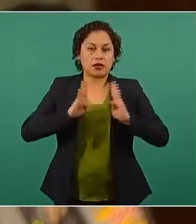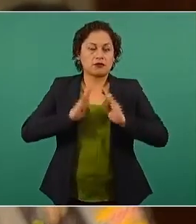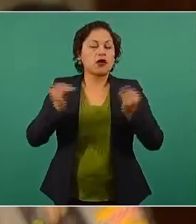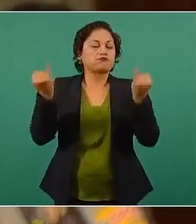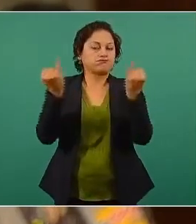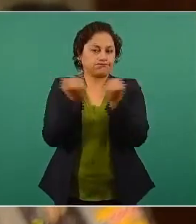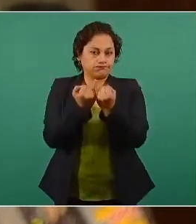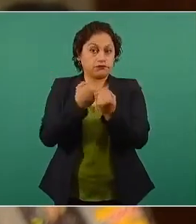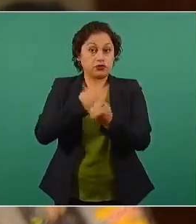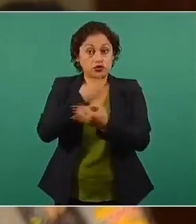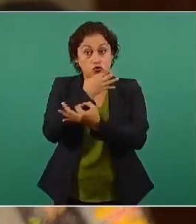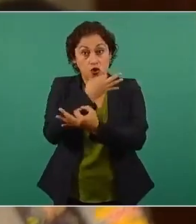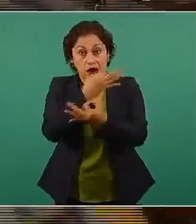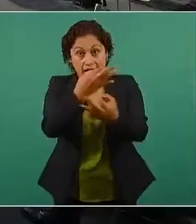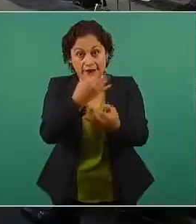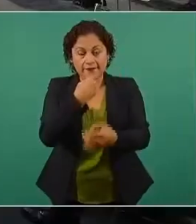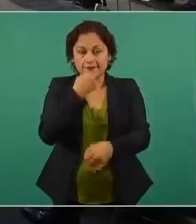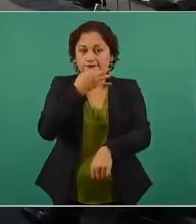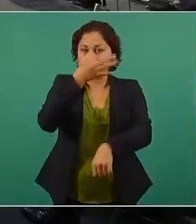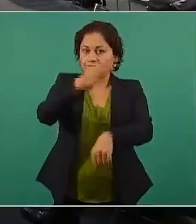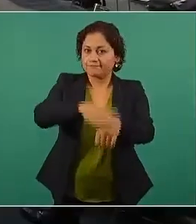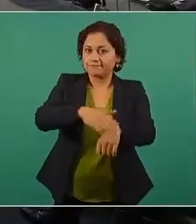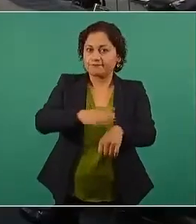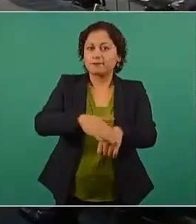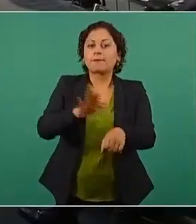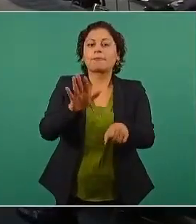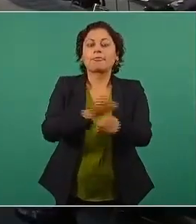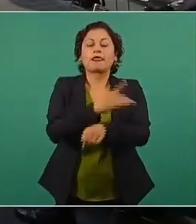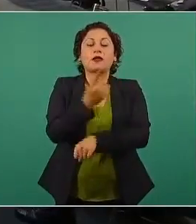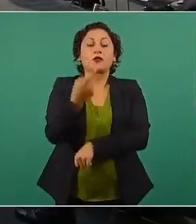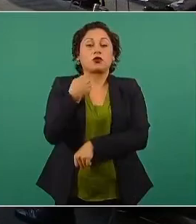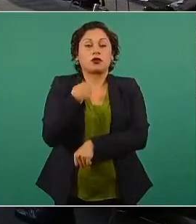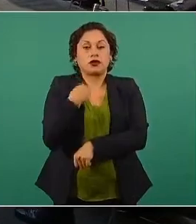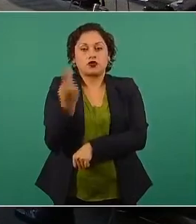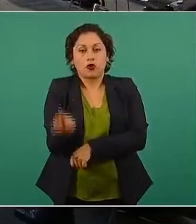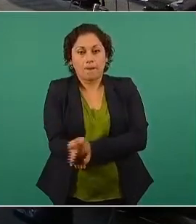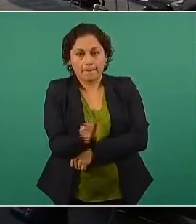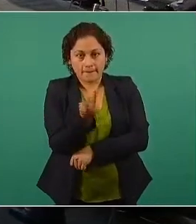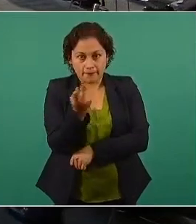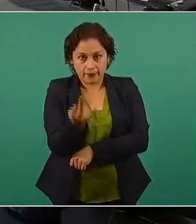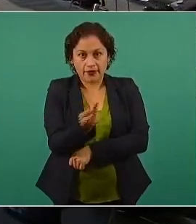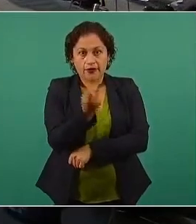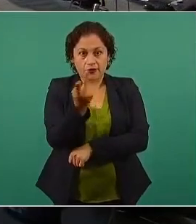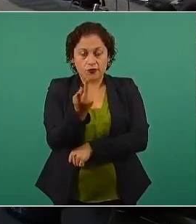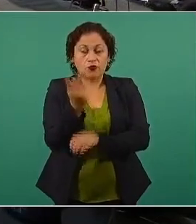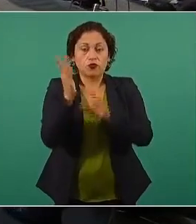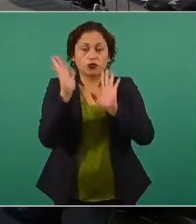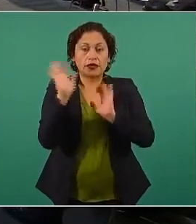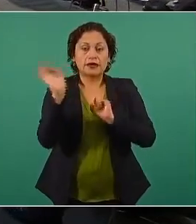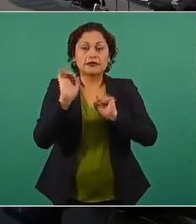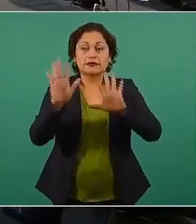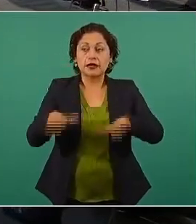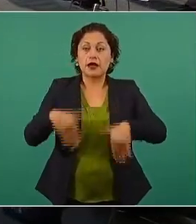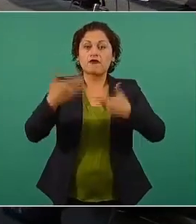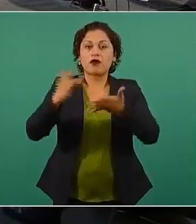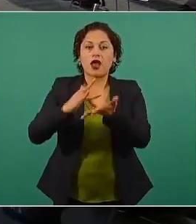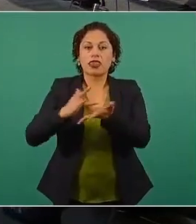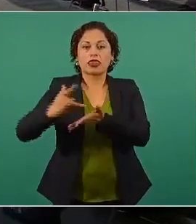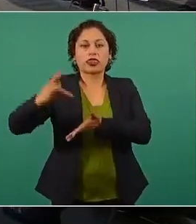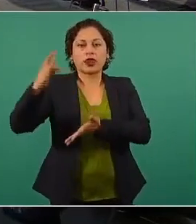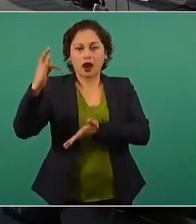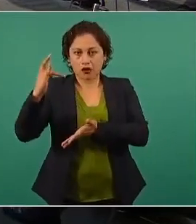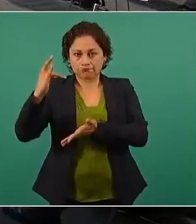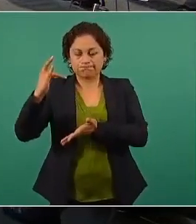Se lo digo porque no quiero que la insistencia en la pregunta y en el caso se use o se maluse en